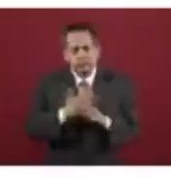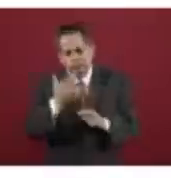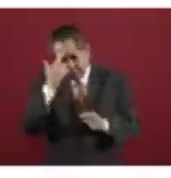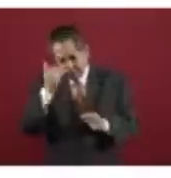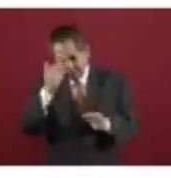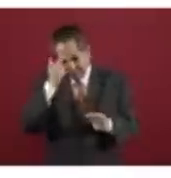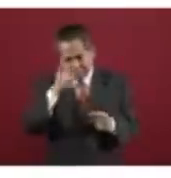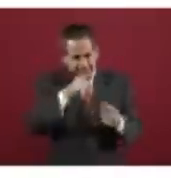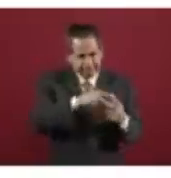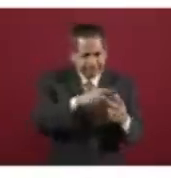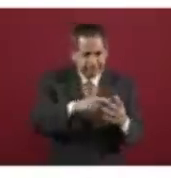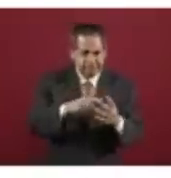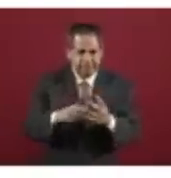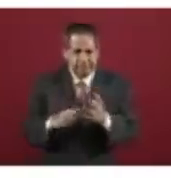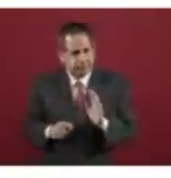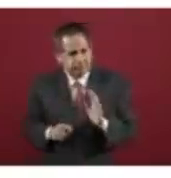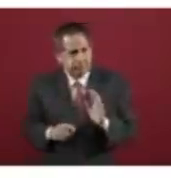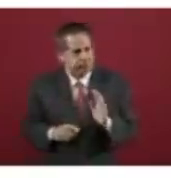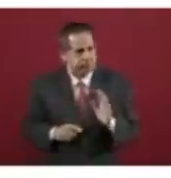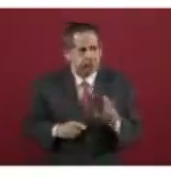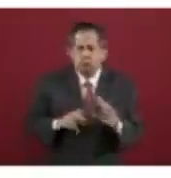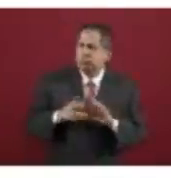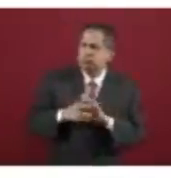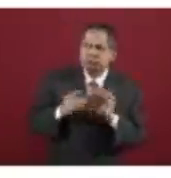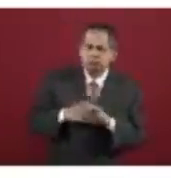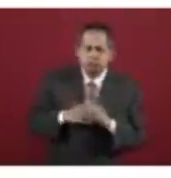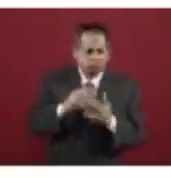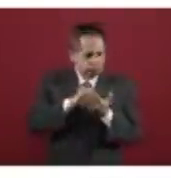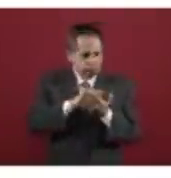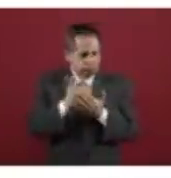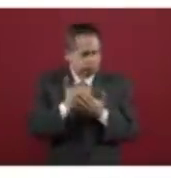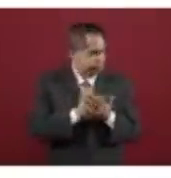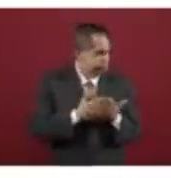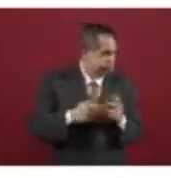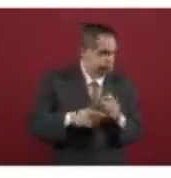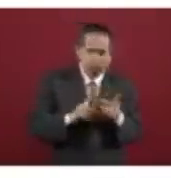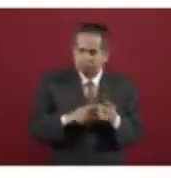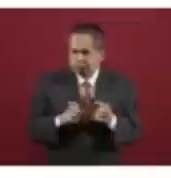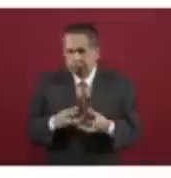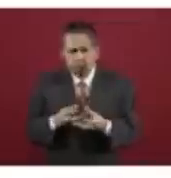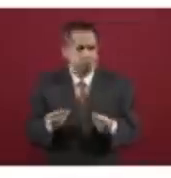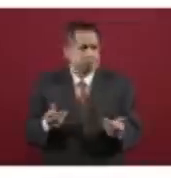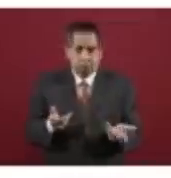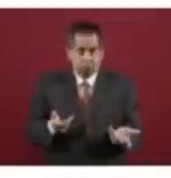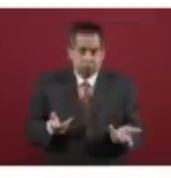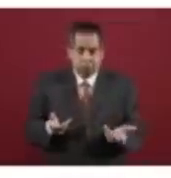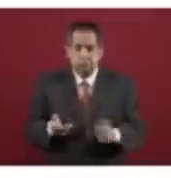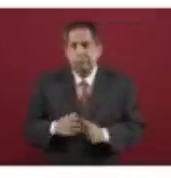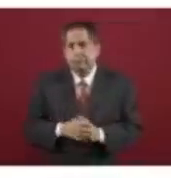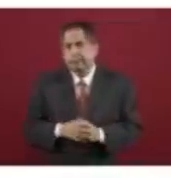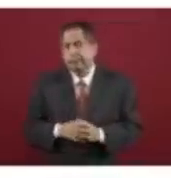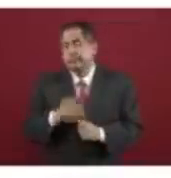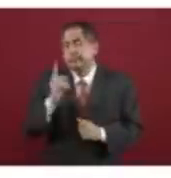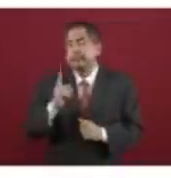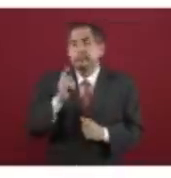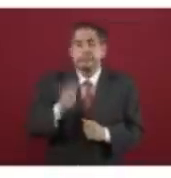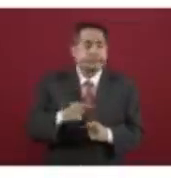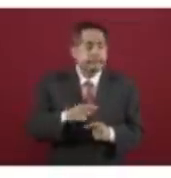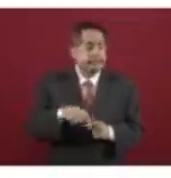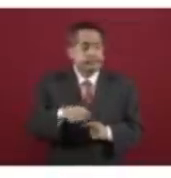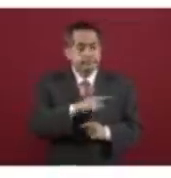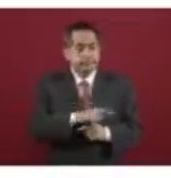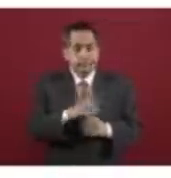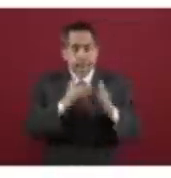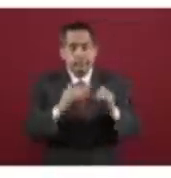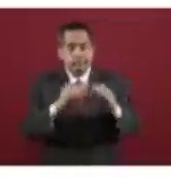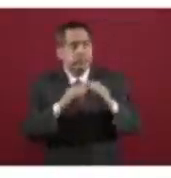cuales no fueron localizados e incorporados al padrón. Principalmente porque los